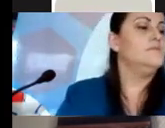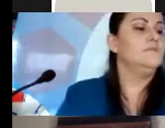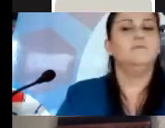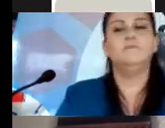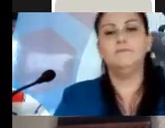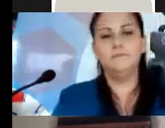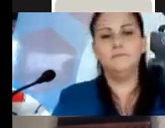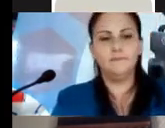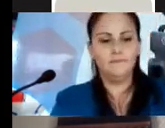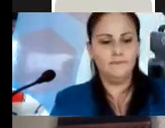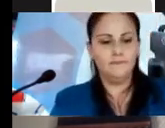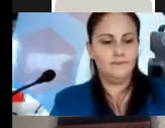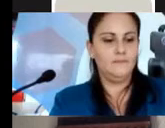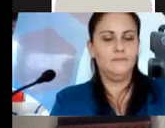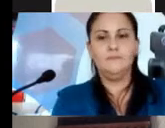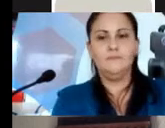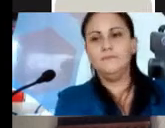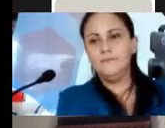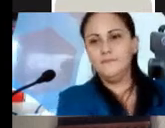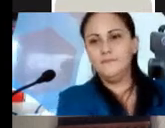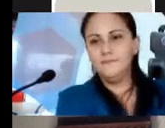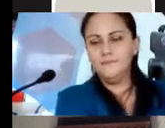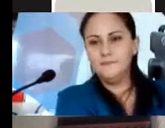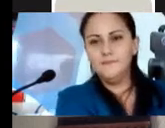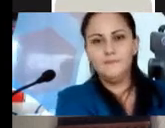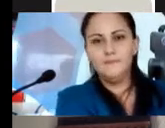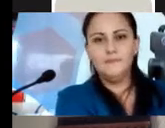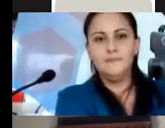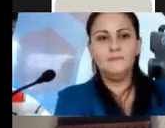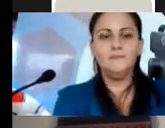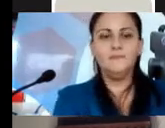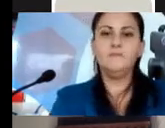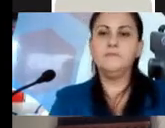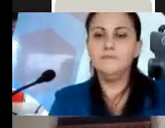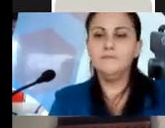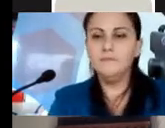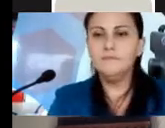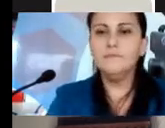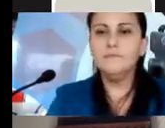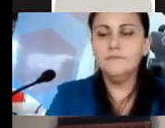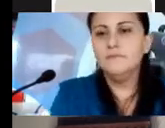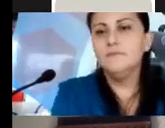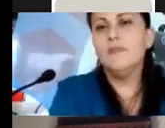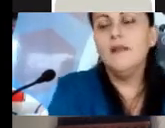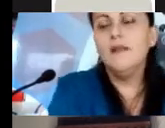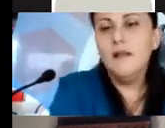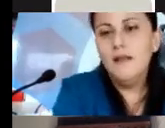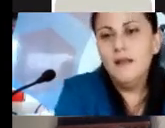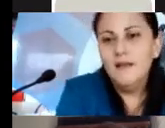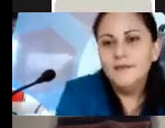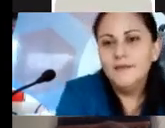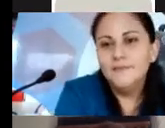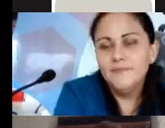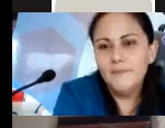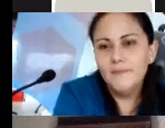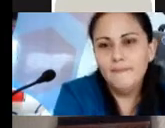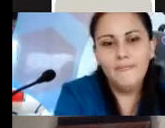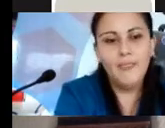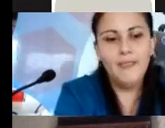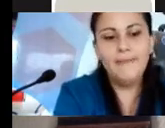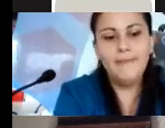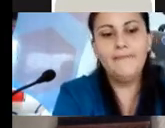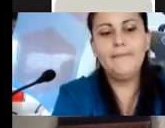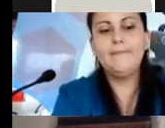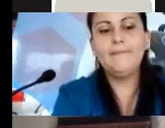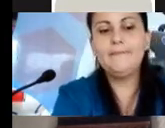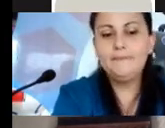tilt mínimo, tilt máximo, reclinación fija, ¿ok? Que vamos a dar al paciente, posición